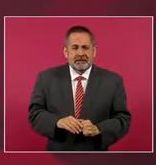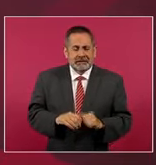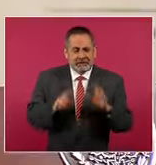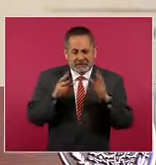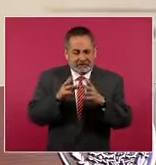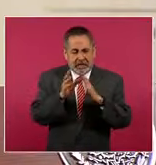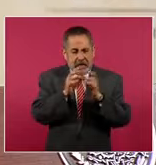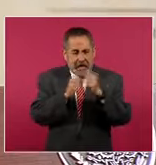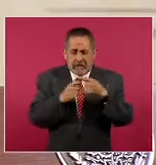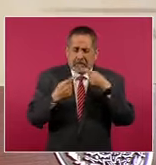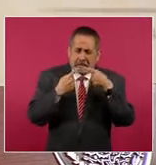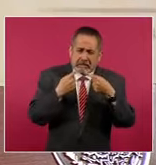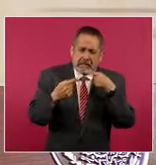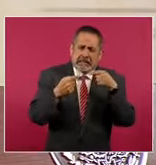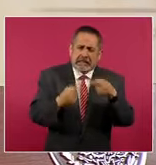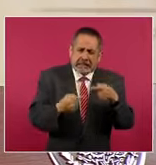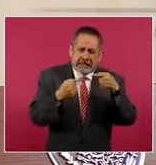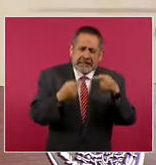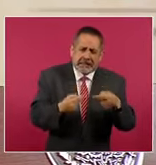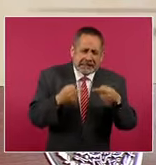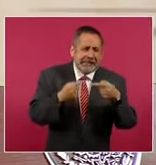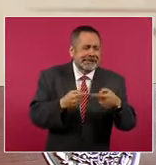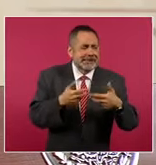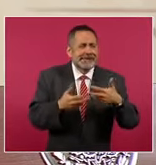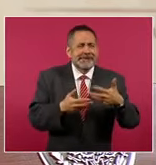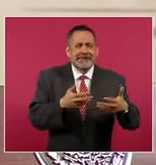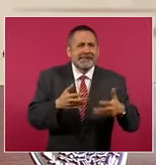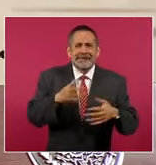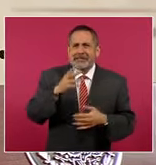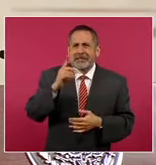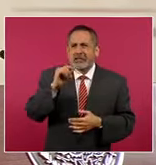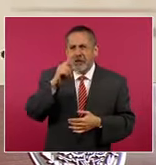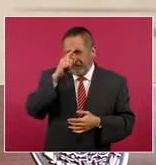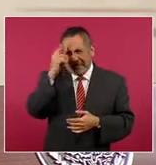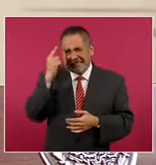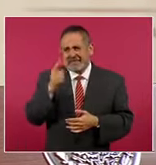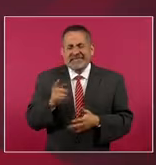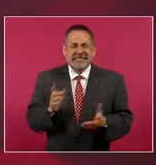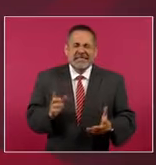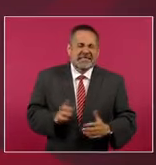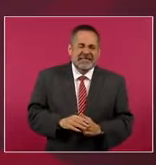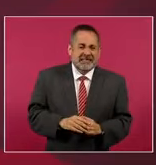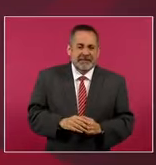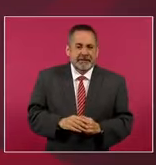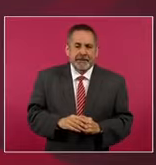estancar, no va a ser fácil,